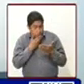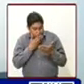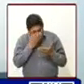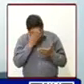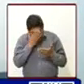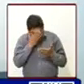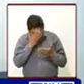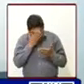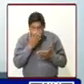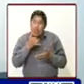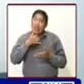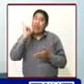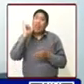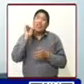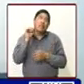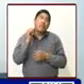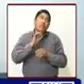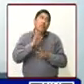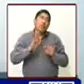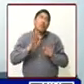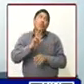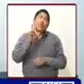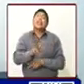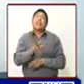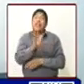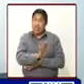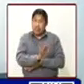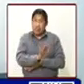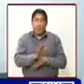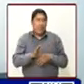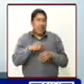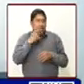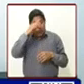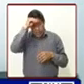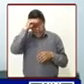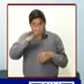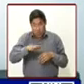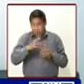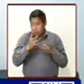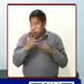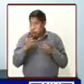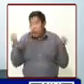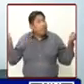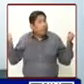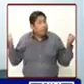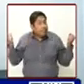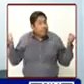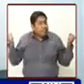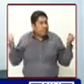a horas 3 de la tarde, quienes manifiestan que el menor había desaparecido